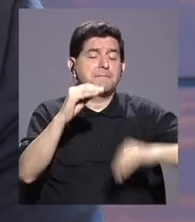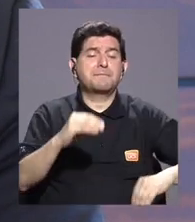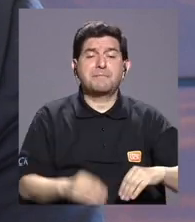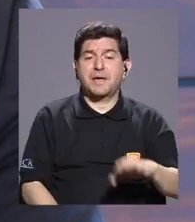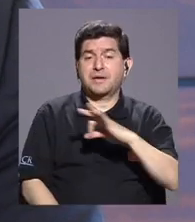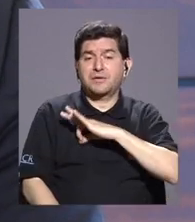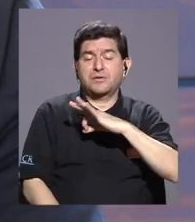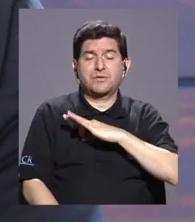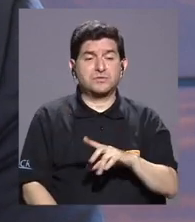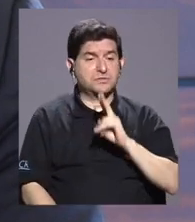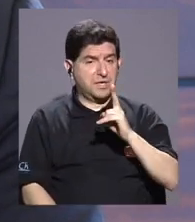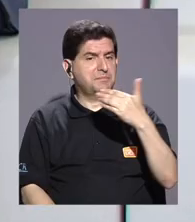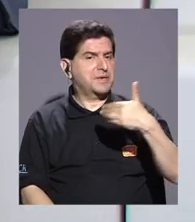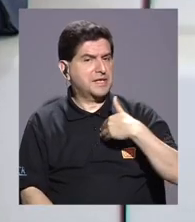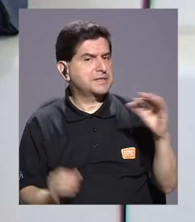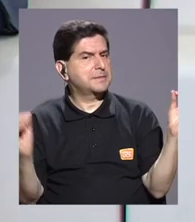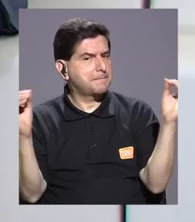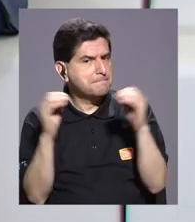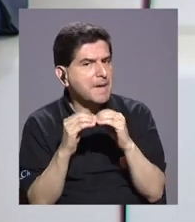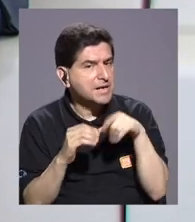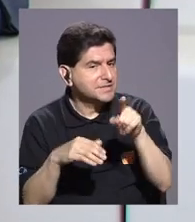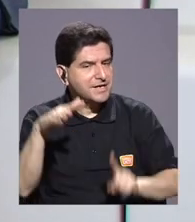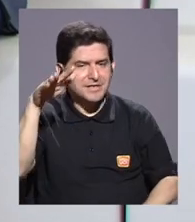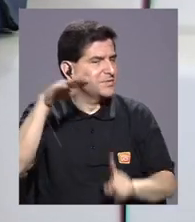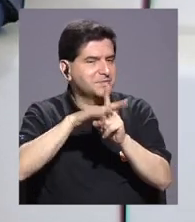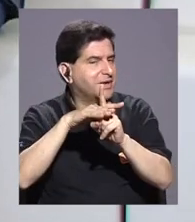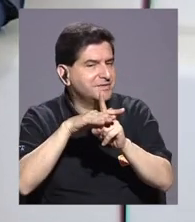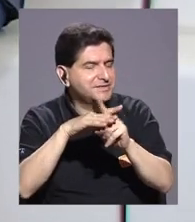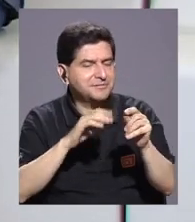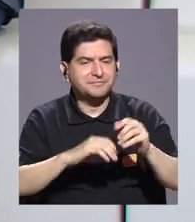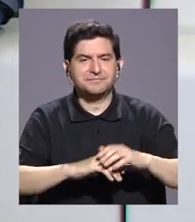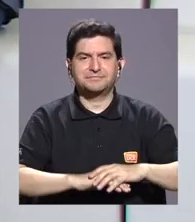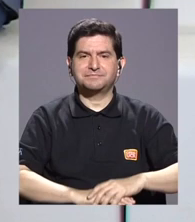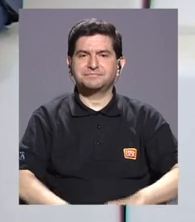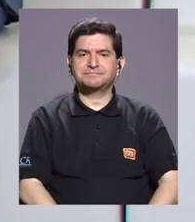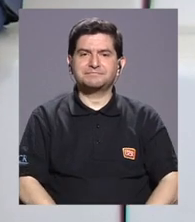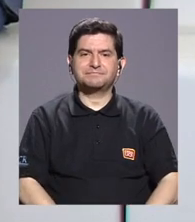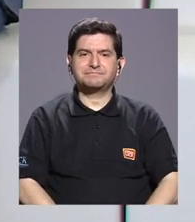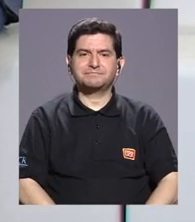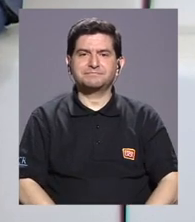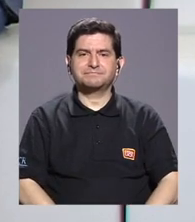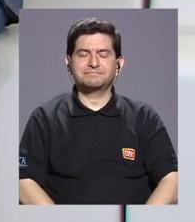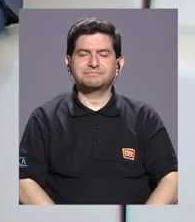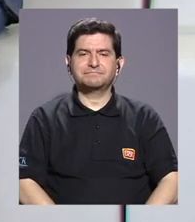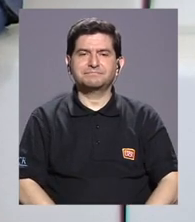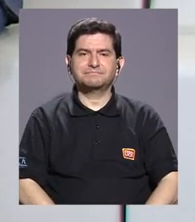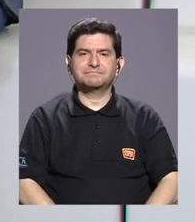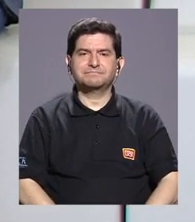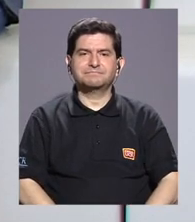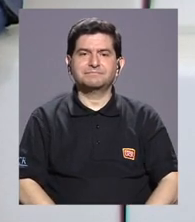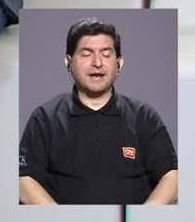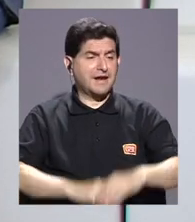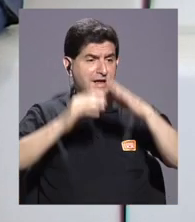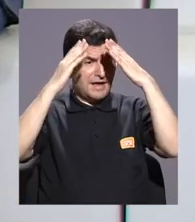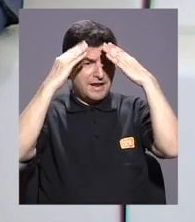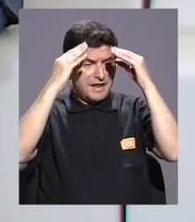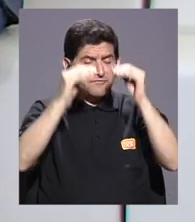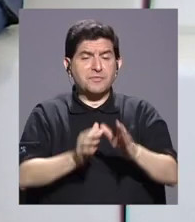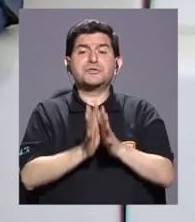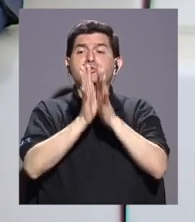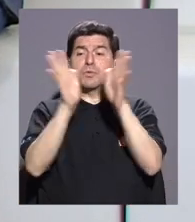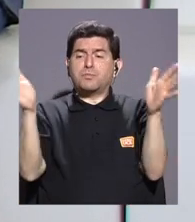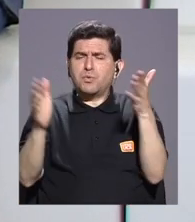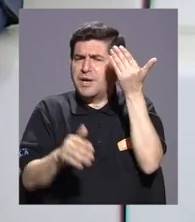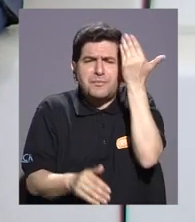menos utilidades de las que realmente tienen. Uh-huh. Esos no están en esa lista. Uh-huh. Entonces realmente... Esta información se